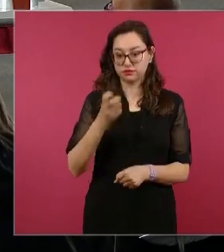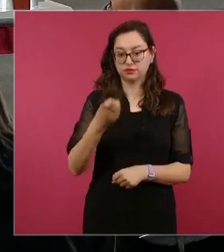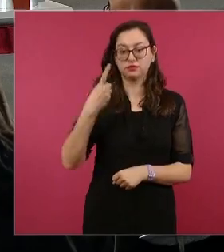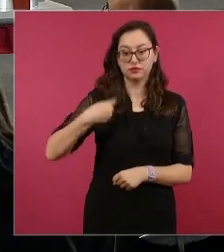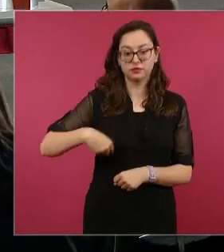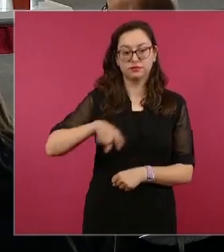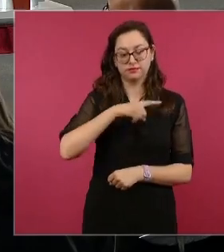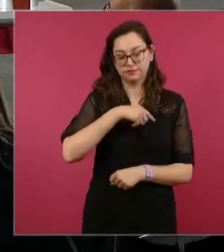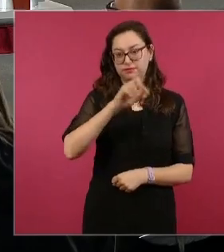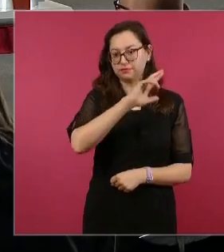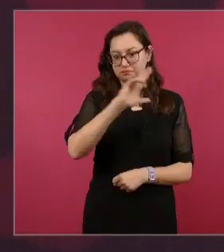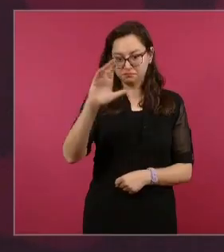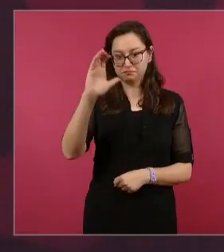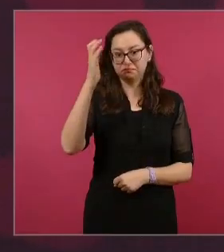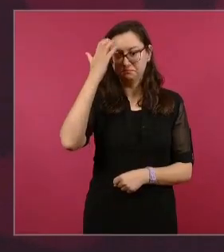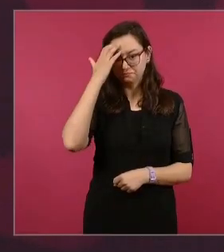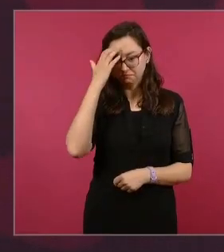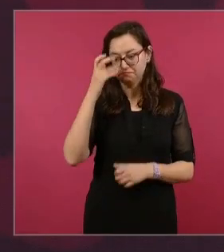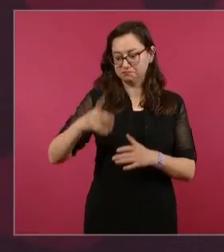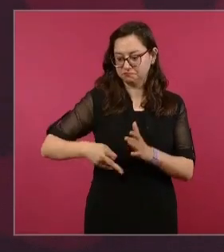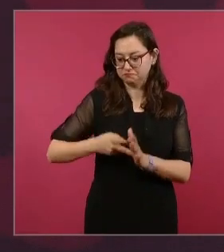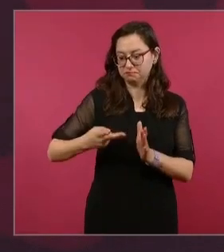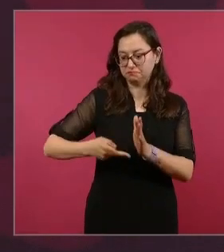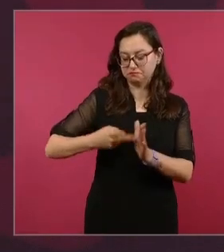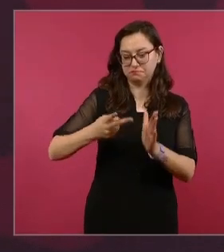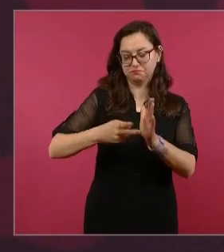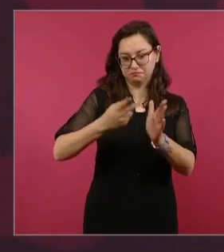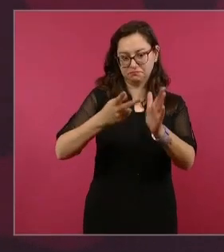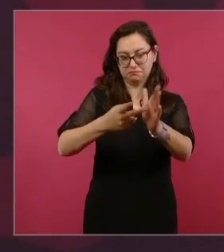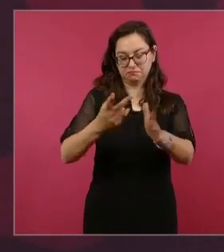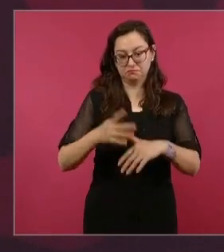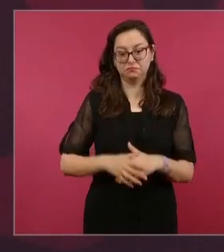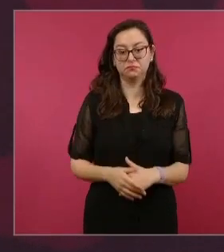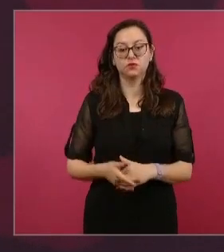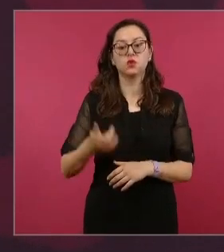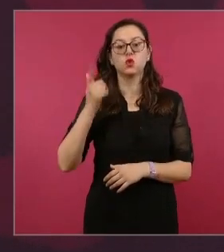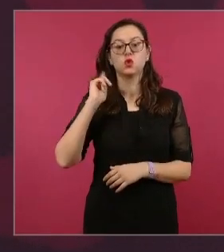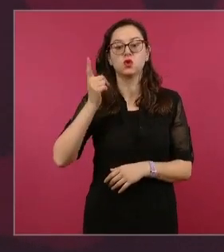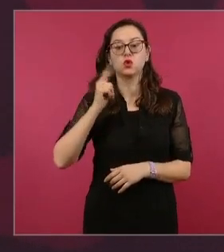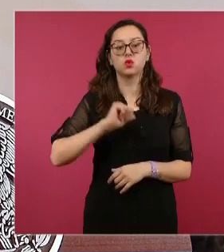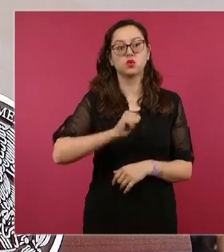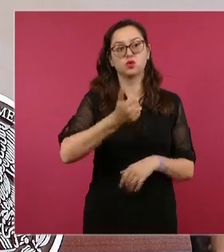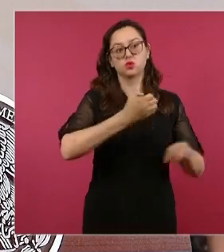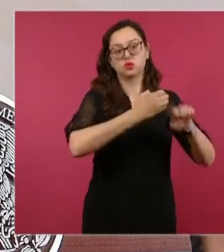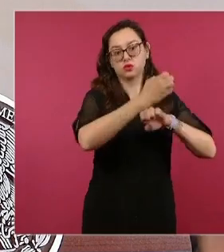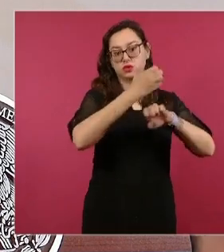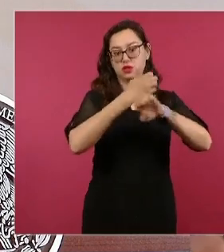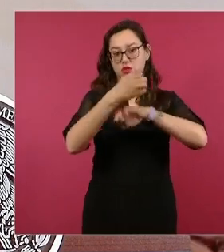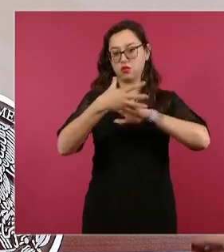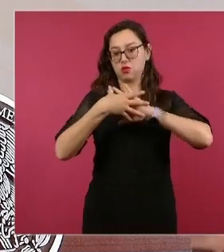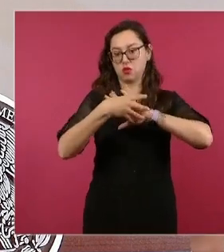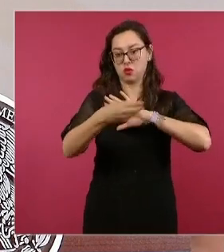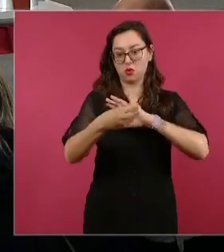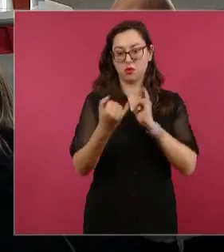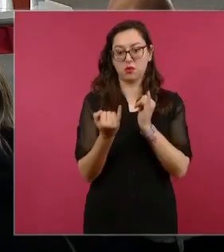estamos haciendo y ojalá y se extienda a todo el país.